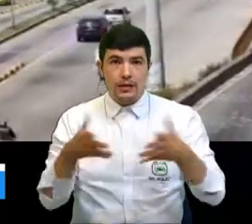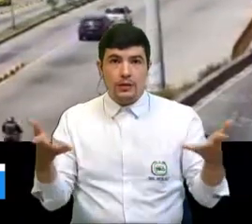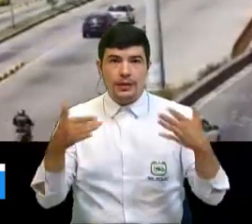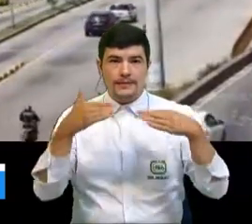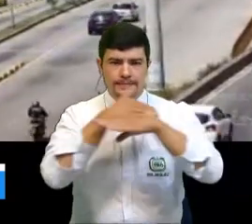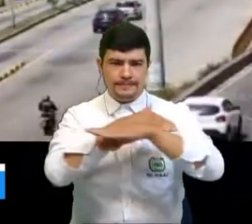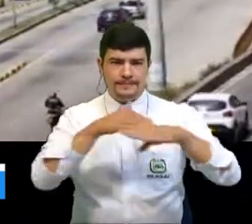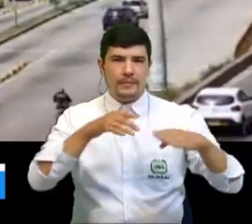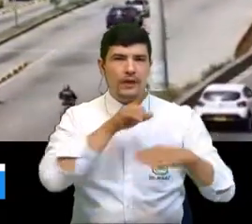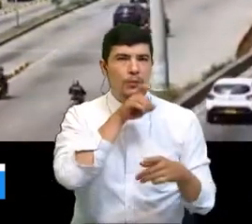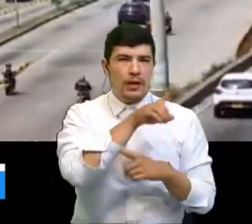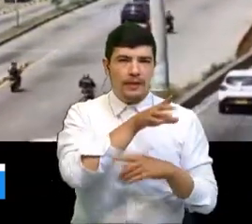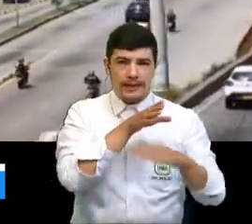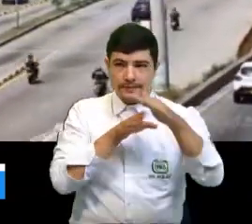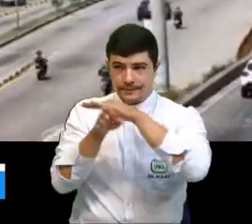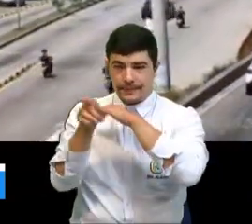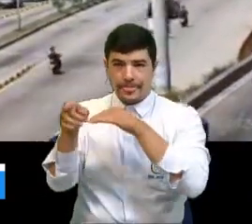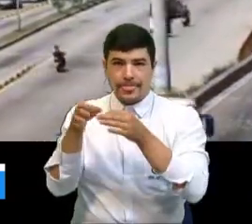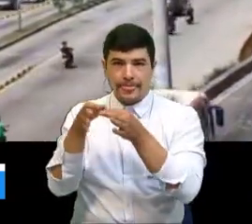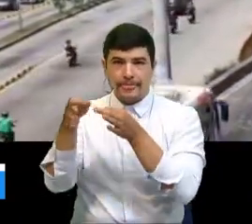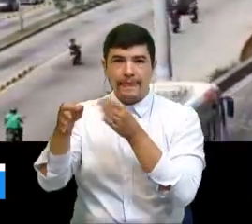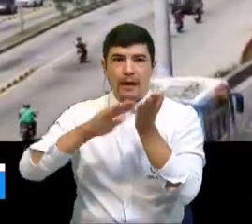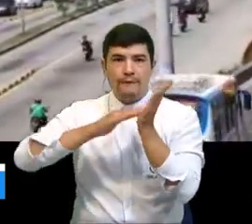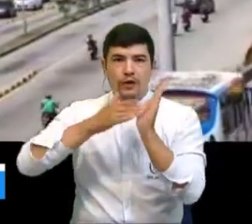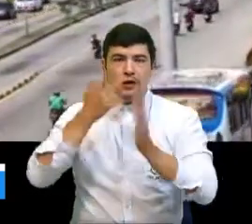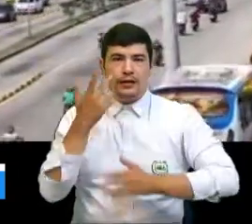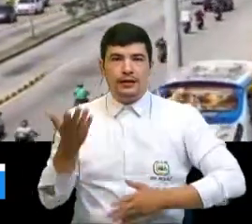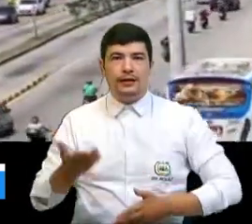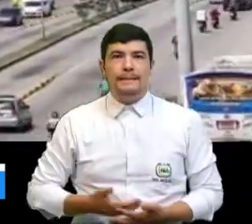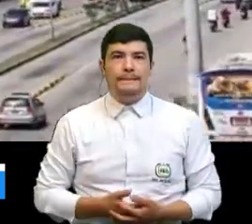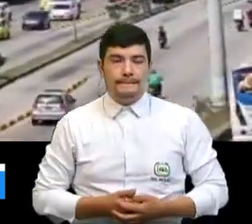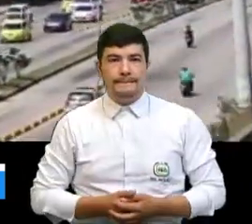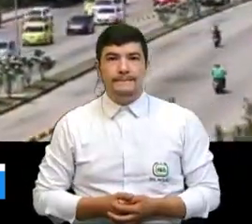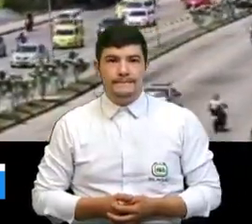en la vía que comunica de Bucaramanga a Florida Blanca. Esos son los titulares.